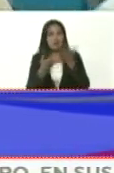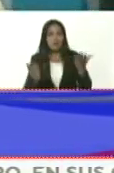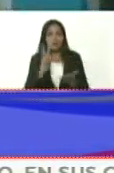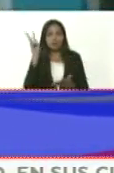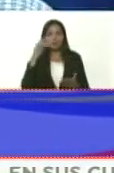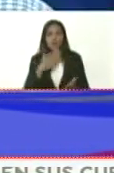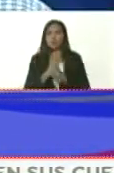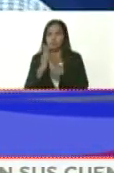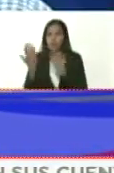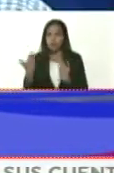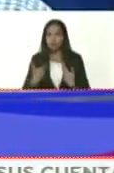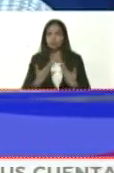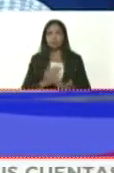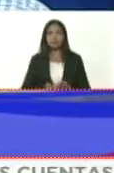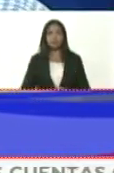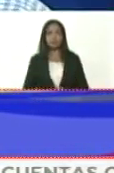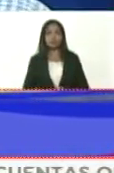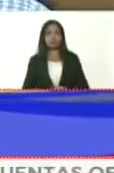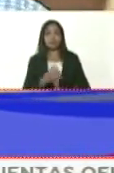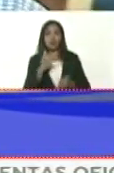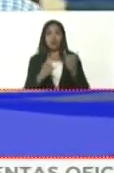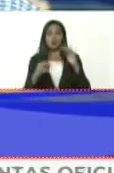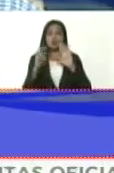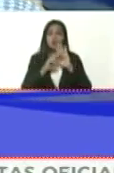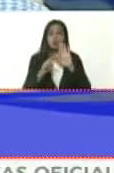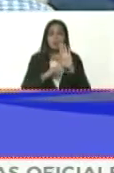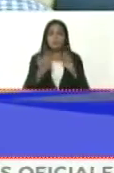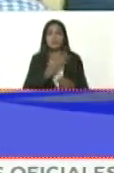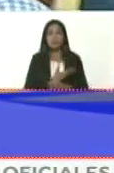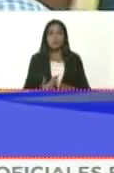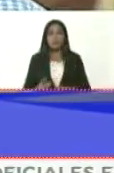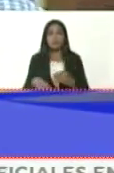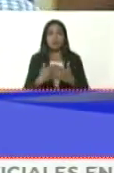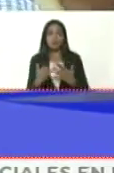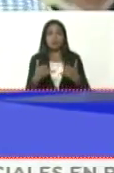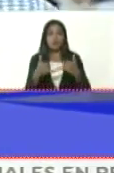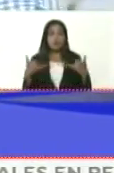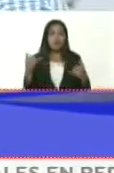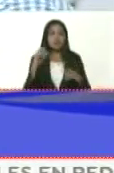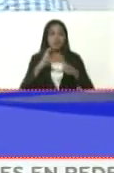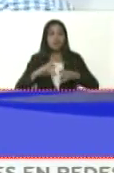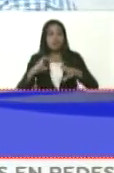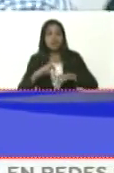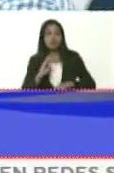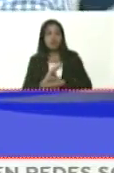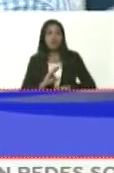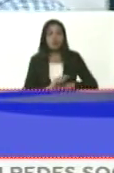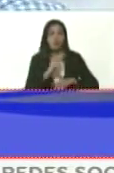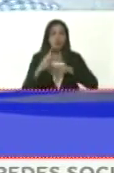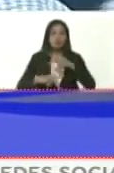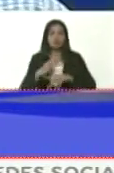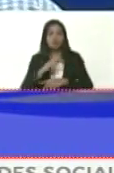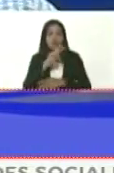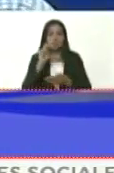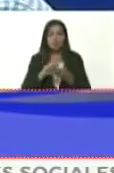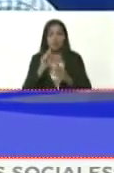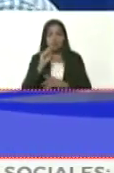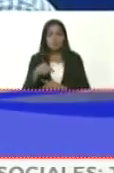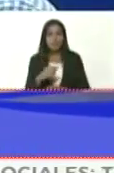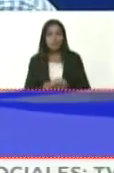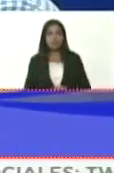favor. Y la última recomendación, presidente, aparte de la línea de investigación, la protección de la producción nacional,